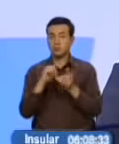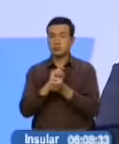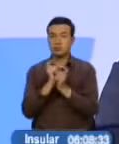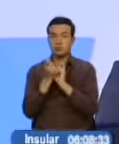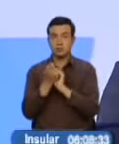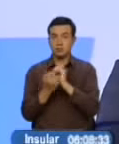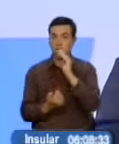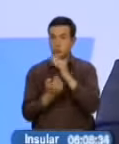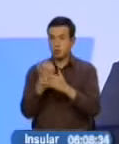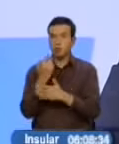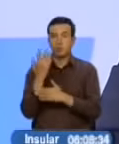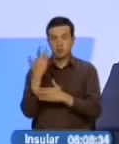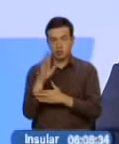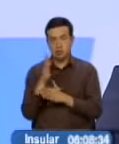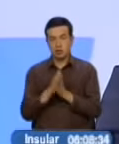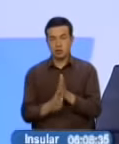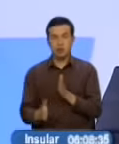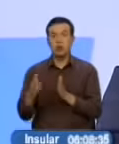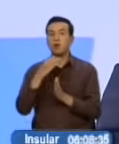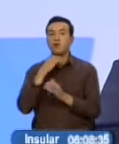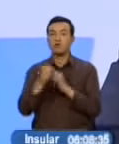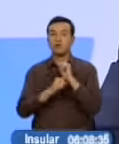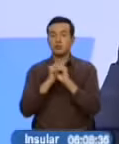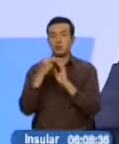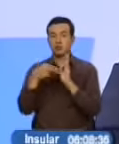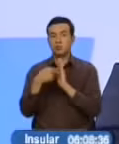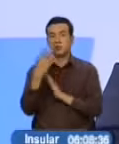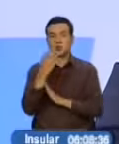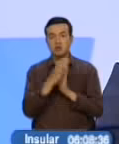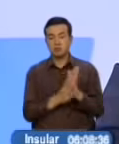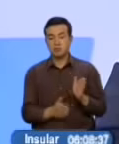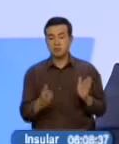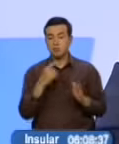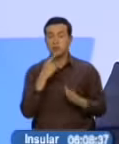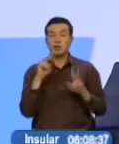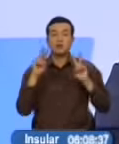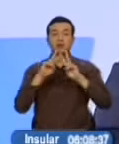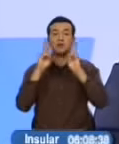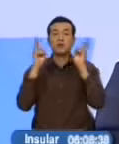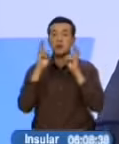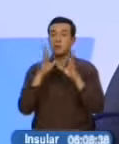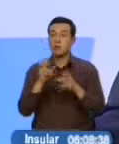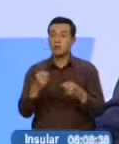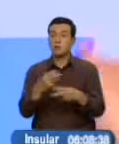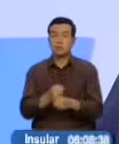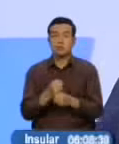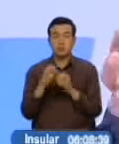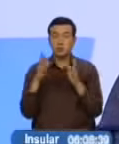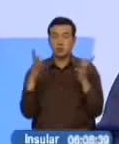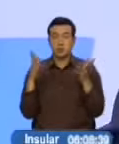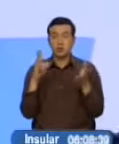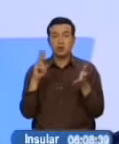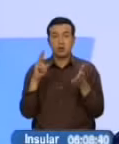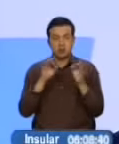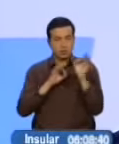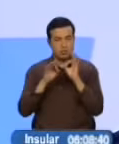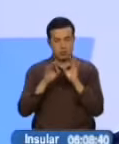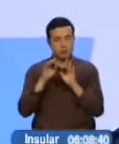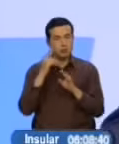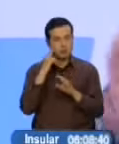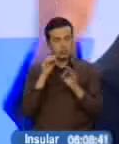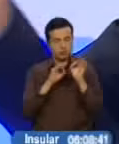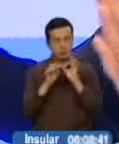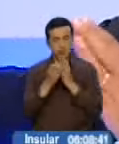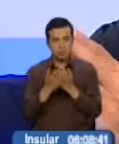por el nuevo, que estuvo, insisto, vigente hasta agosto de 2015, no hace ninguna referencia a seguros. ¿Qué quiero decir con esto,